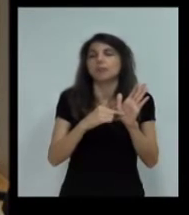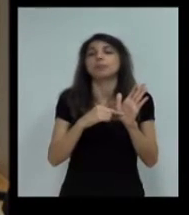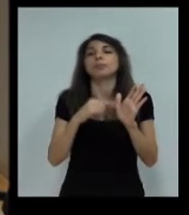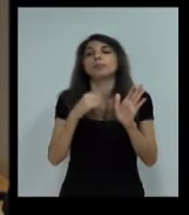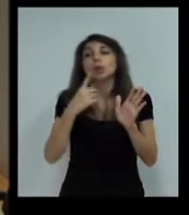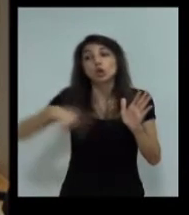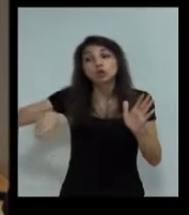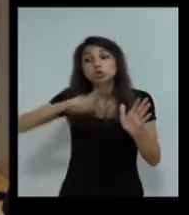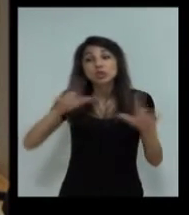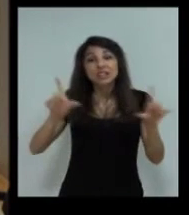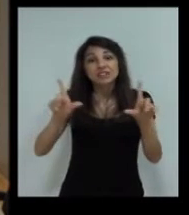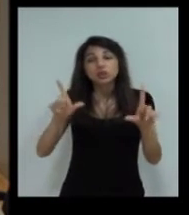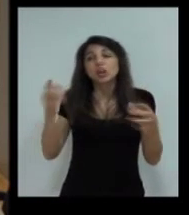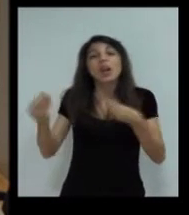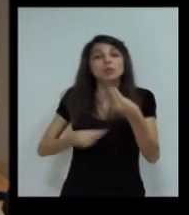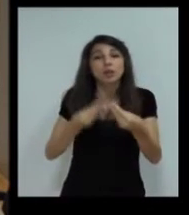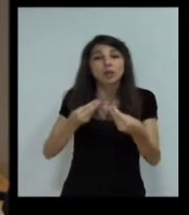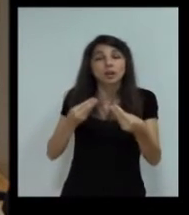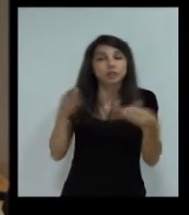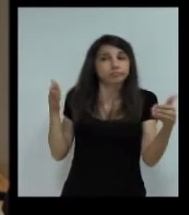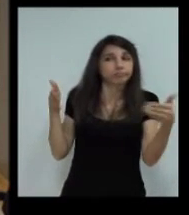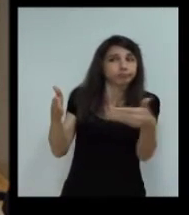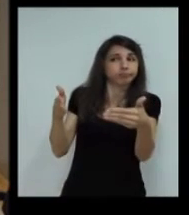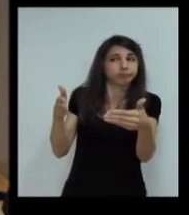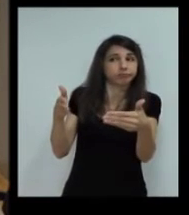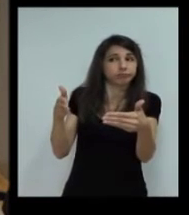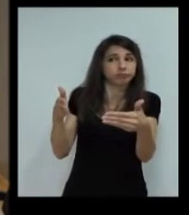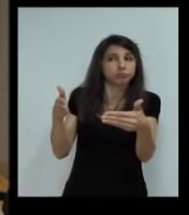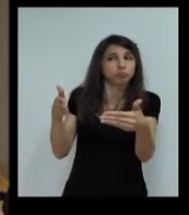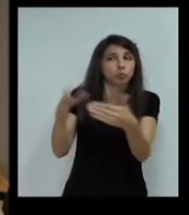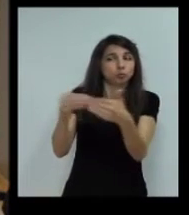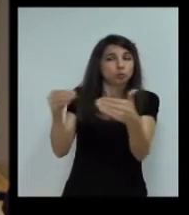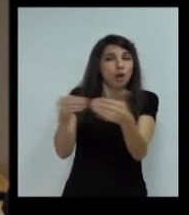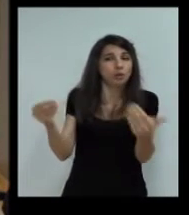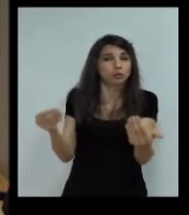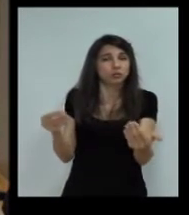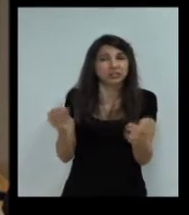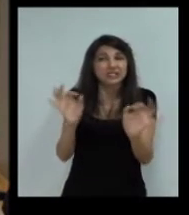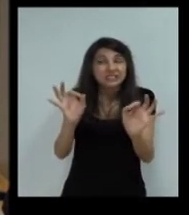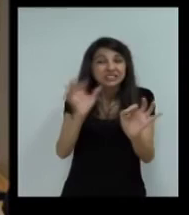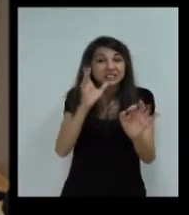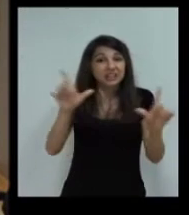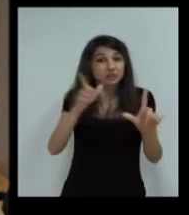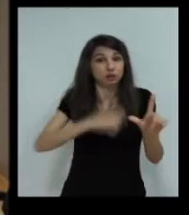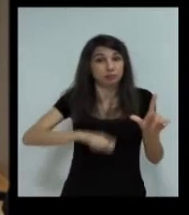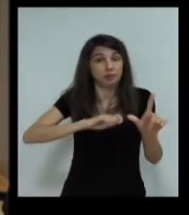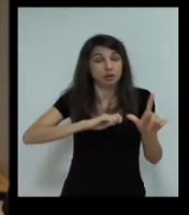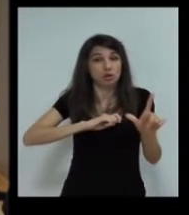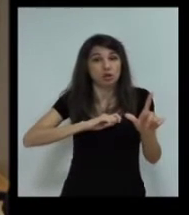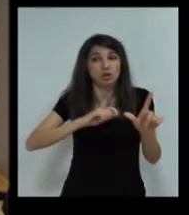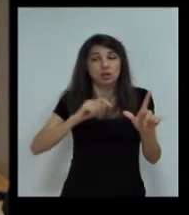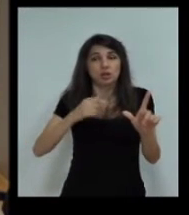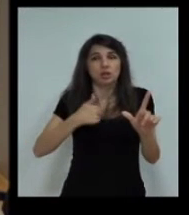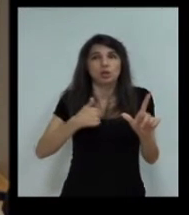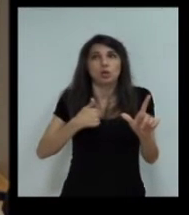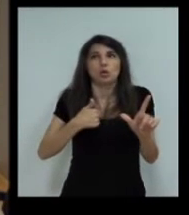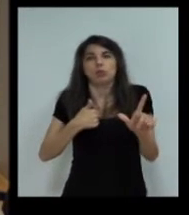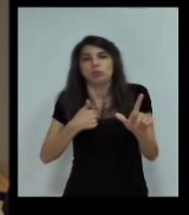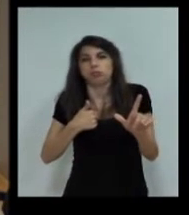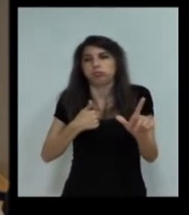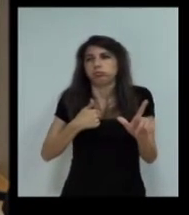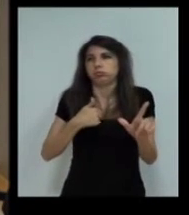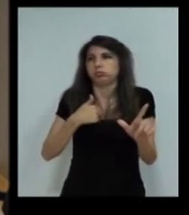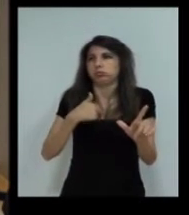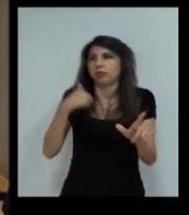Pues enfocarnos en el usuario, enfocarnos en ello. O sea, particularmente en Televisión Española, yo no estoy por la labor de rellenar mis